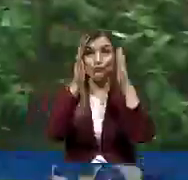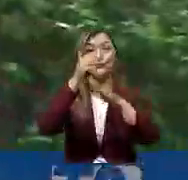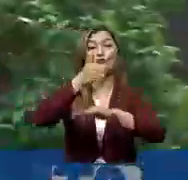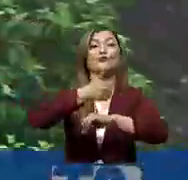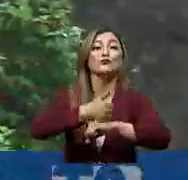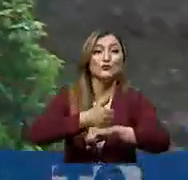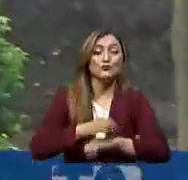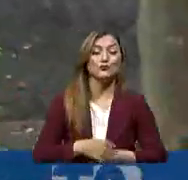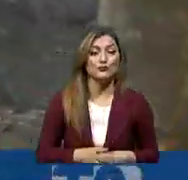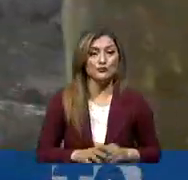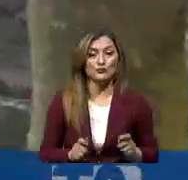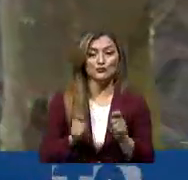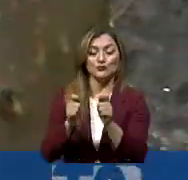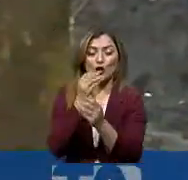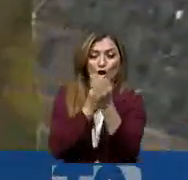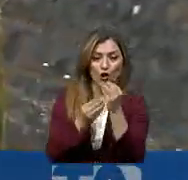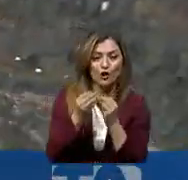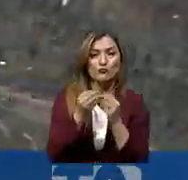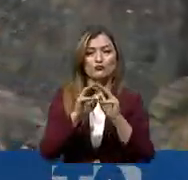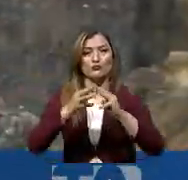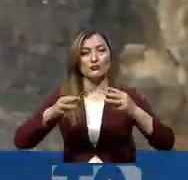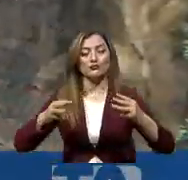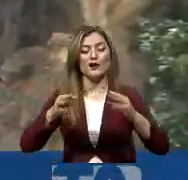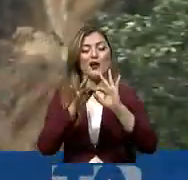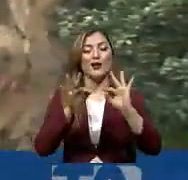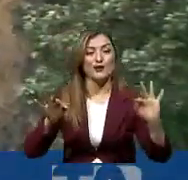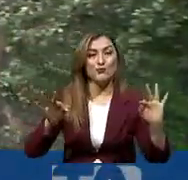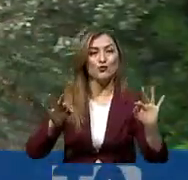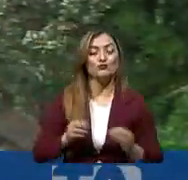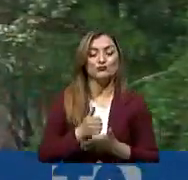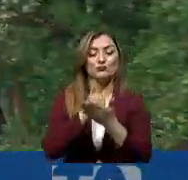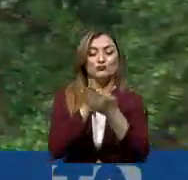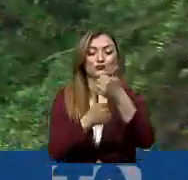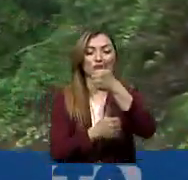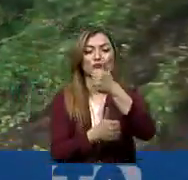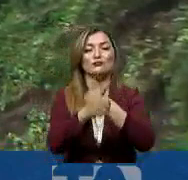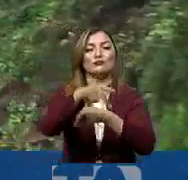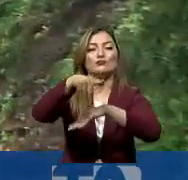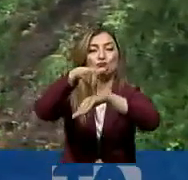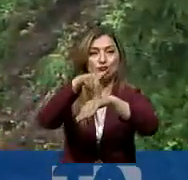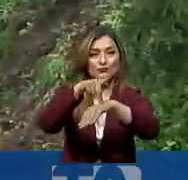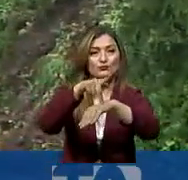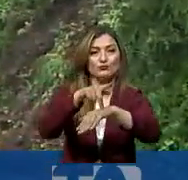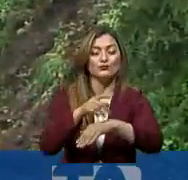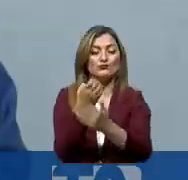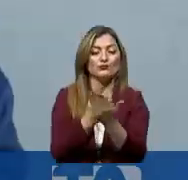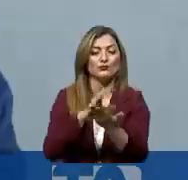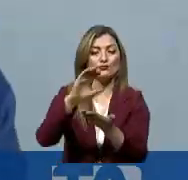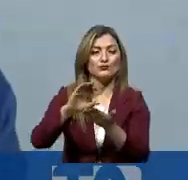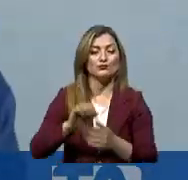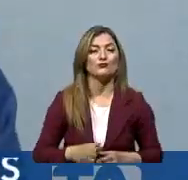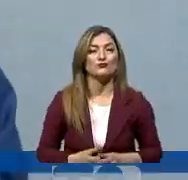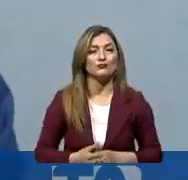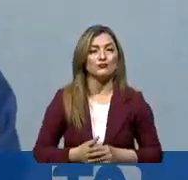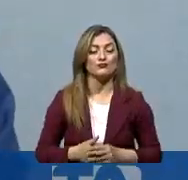autoridades les han entregado alimentos materiales de aseo y que se les brinda asistencia profesional y bonos económicos a